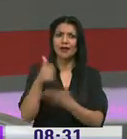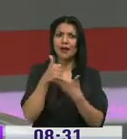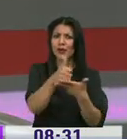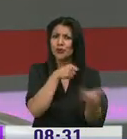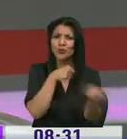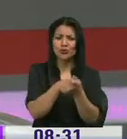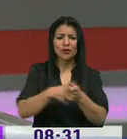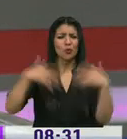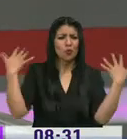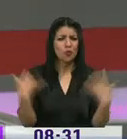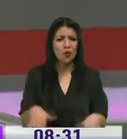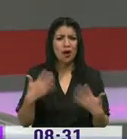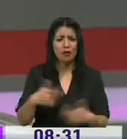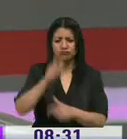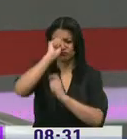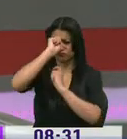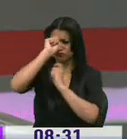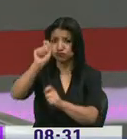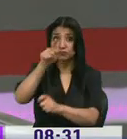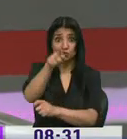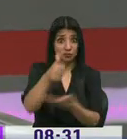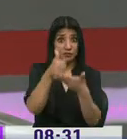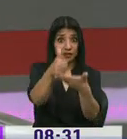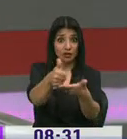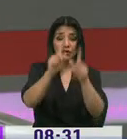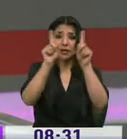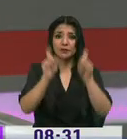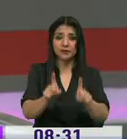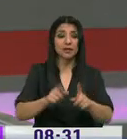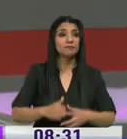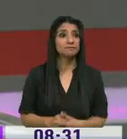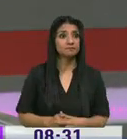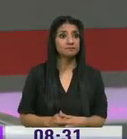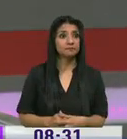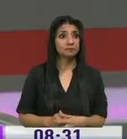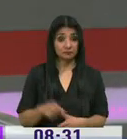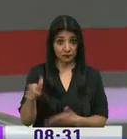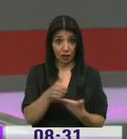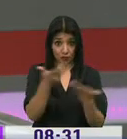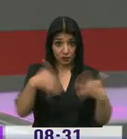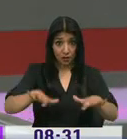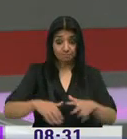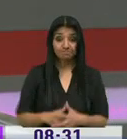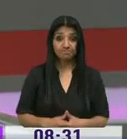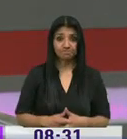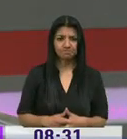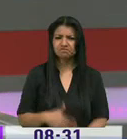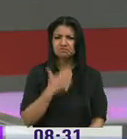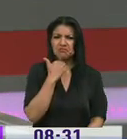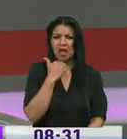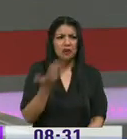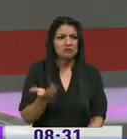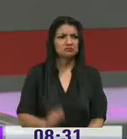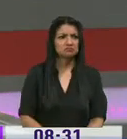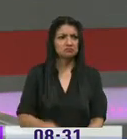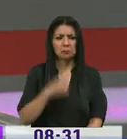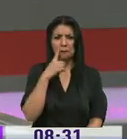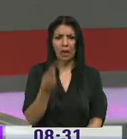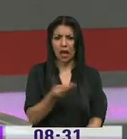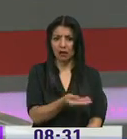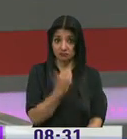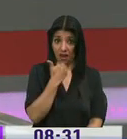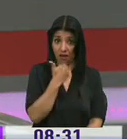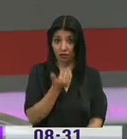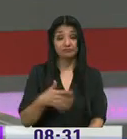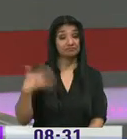Admirable. ¿Y usted ha ayudado? ¿Usted ha dado una mano? Aunque sea un pan, momento